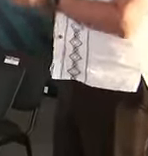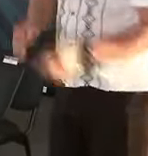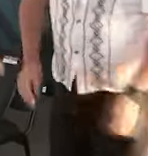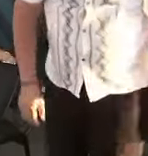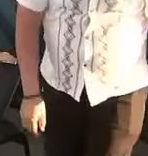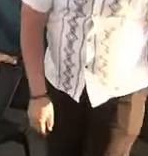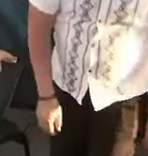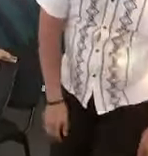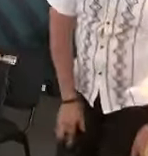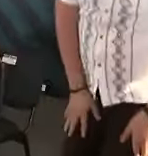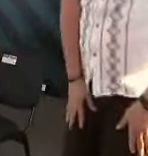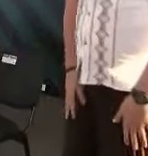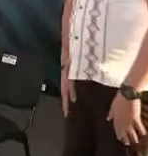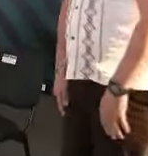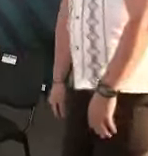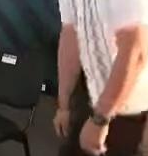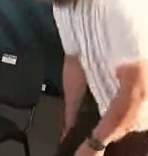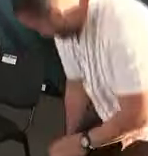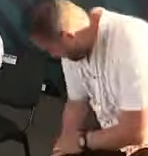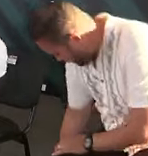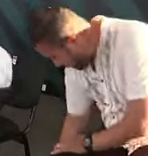amigas amigos